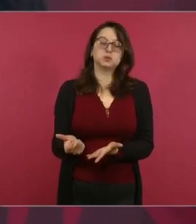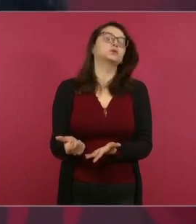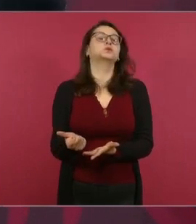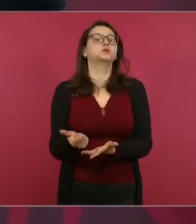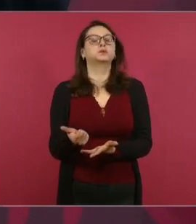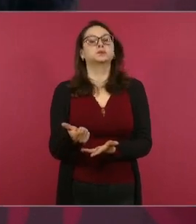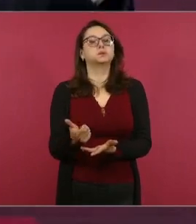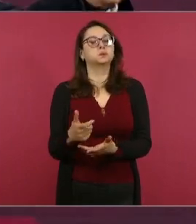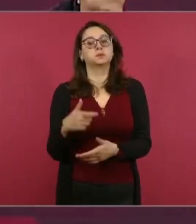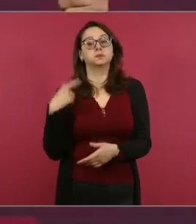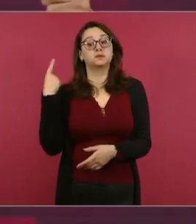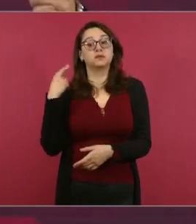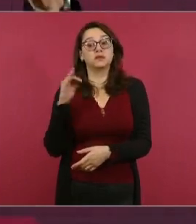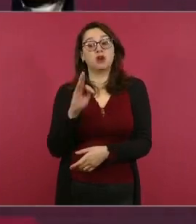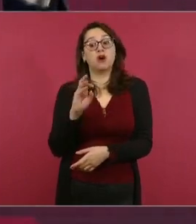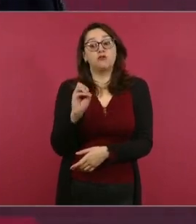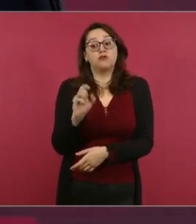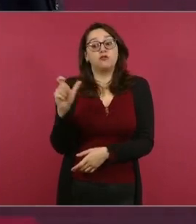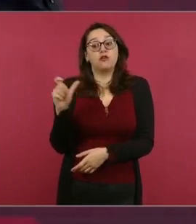Esto se ha litigado